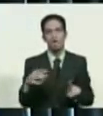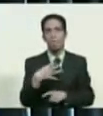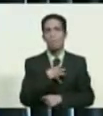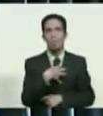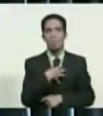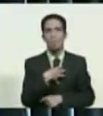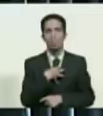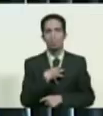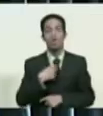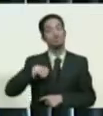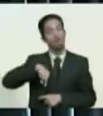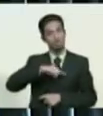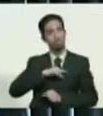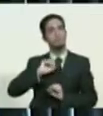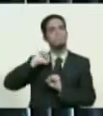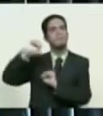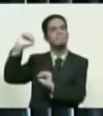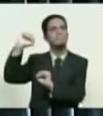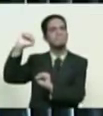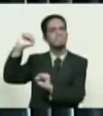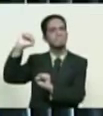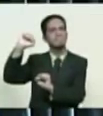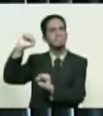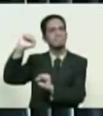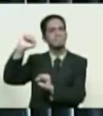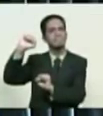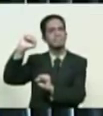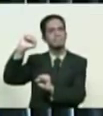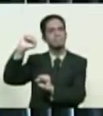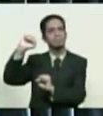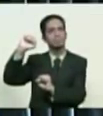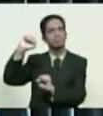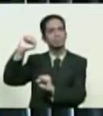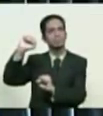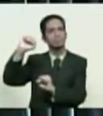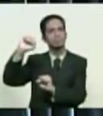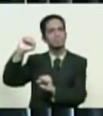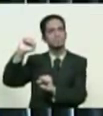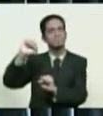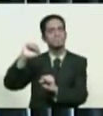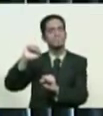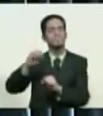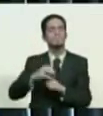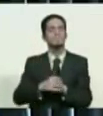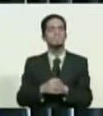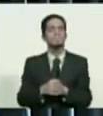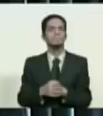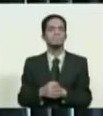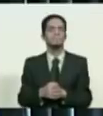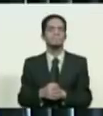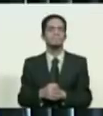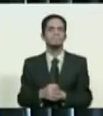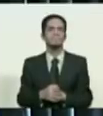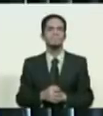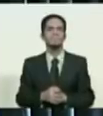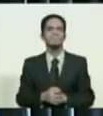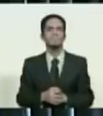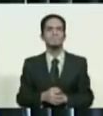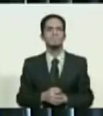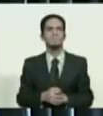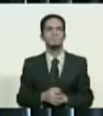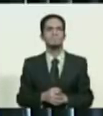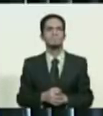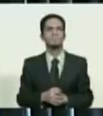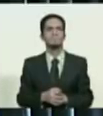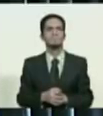logramos impedirlo, de nuestro presidente constitucional de la República Bolivariana de Venezuela.